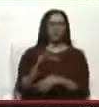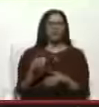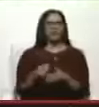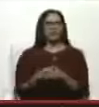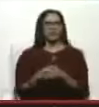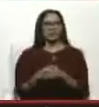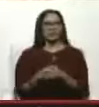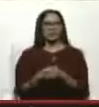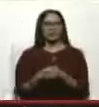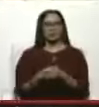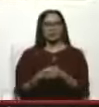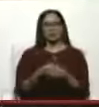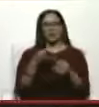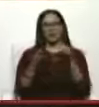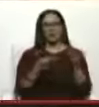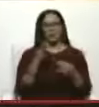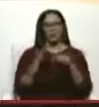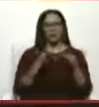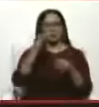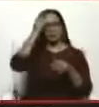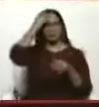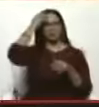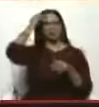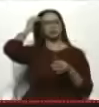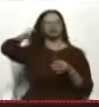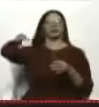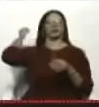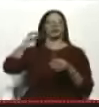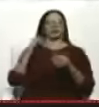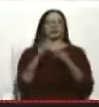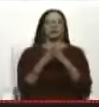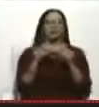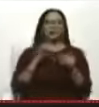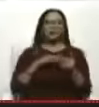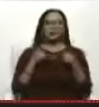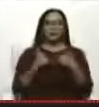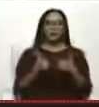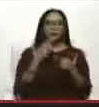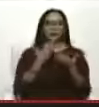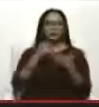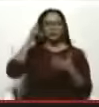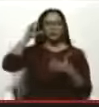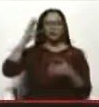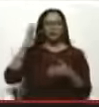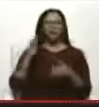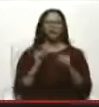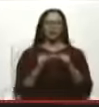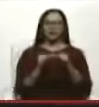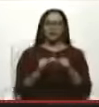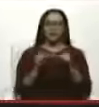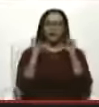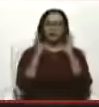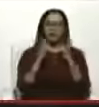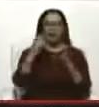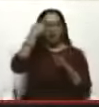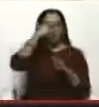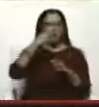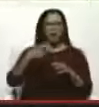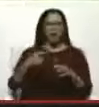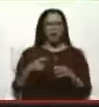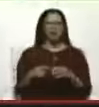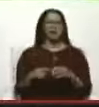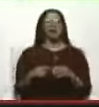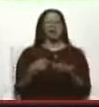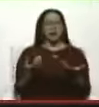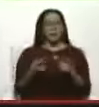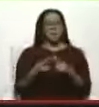saldo descrito por el presidente, todos están bien. Gracias a Dios y, por supuesto, seguirán atendiendo al pueblo. Cabe